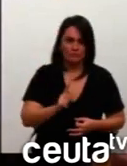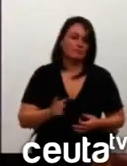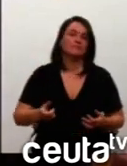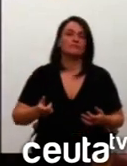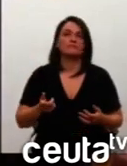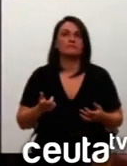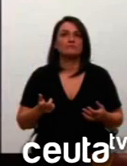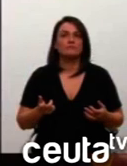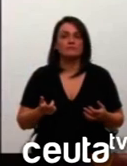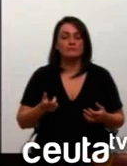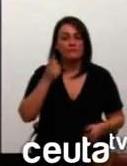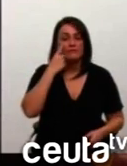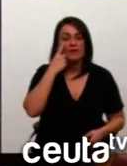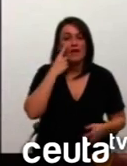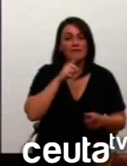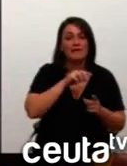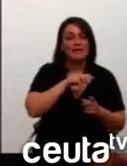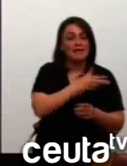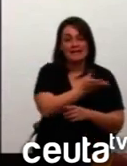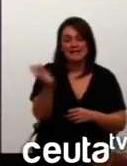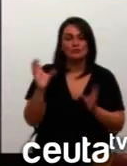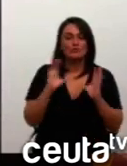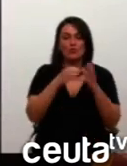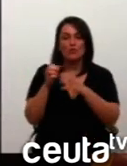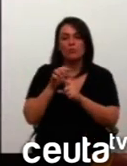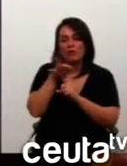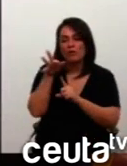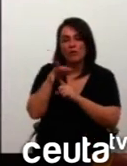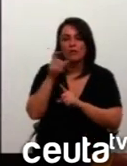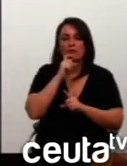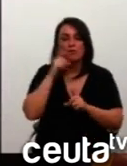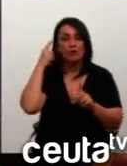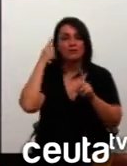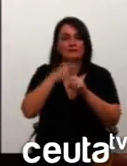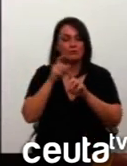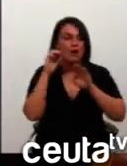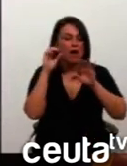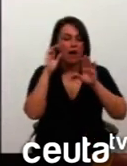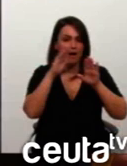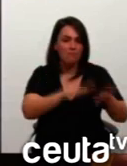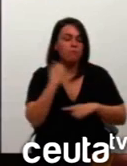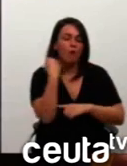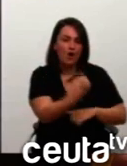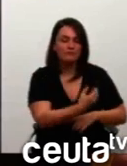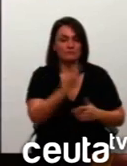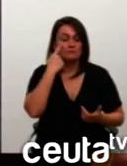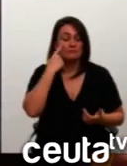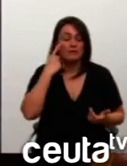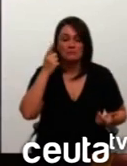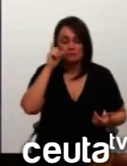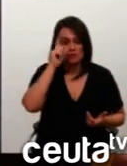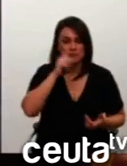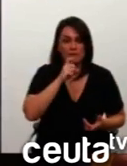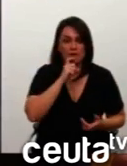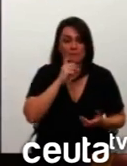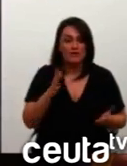convenciendo, no sé de qué manera, al resto de grupos para que les apoyen hasta el final, pero creo que la decisión que usted toma en el fondo sabe